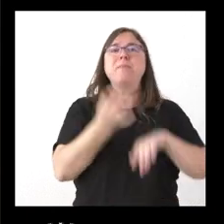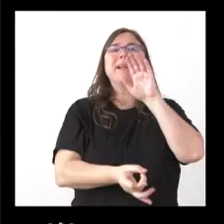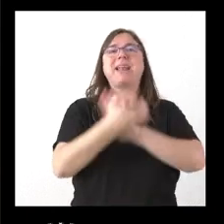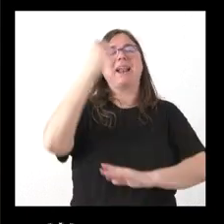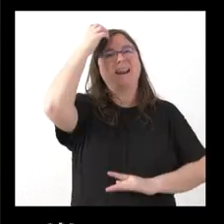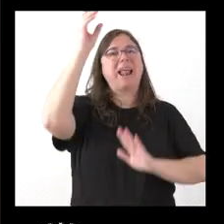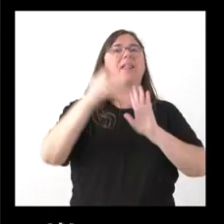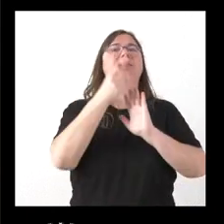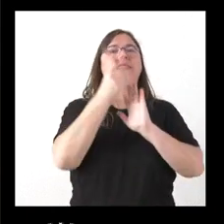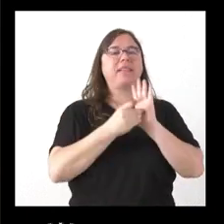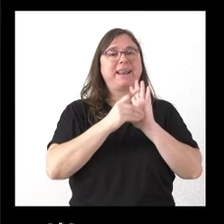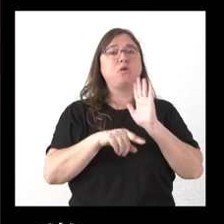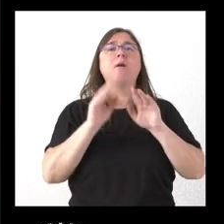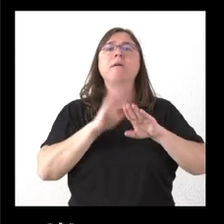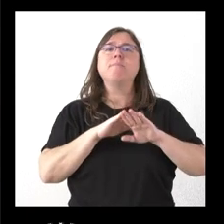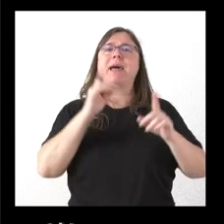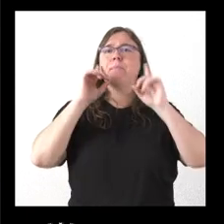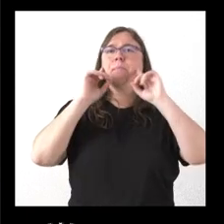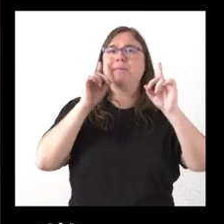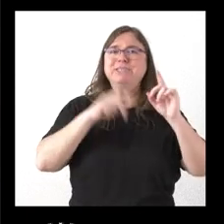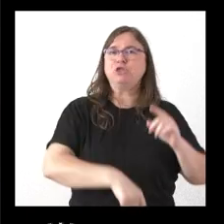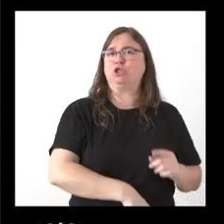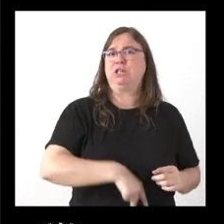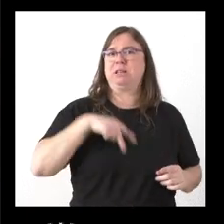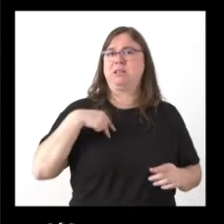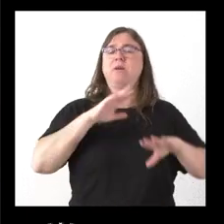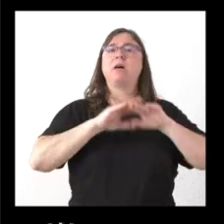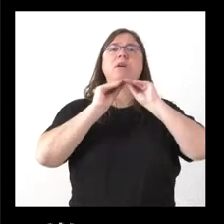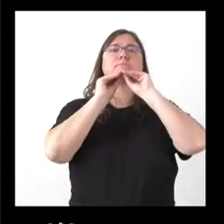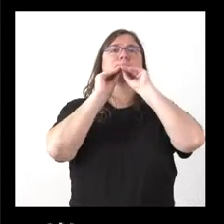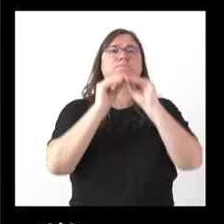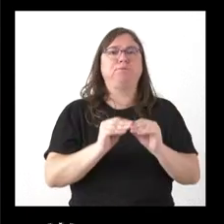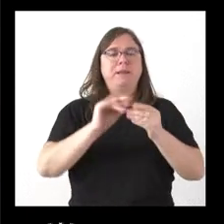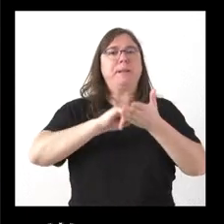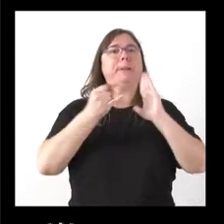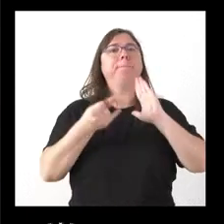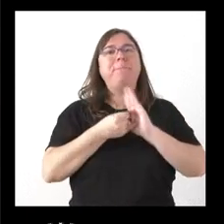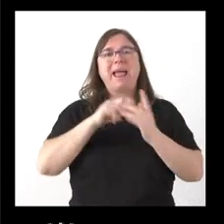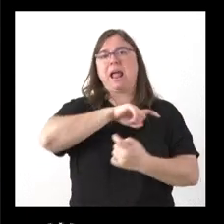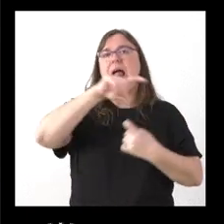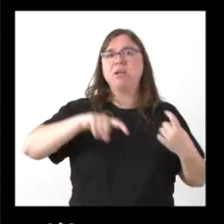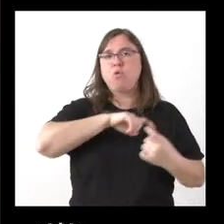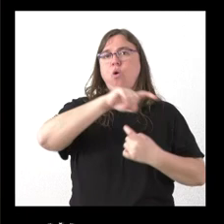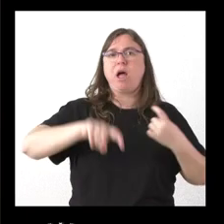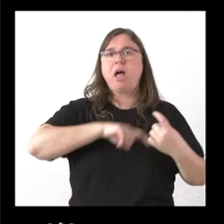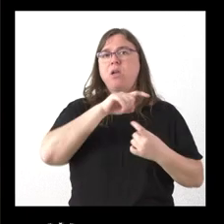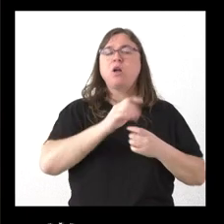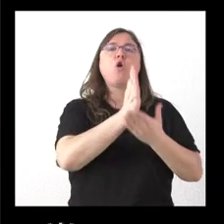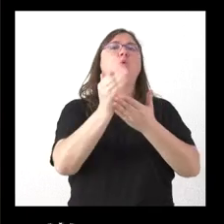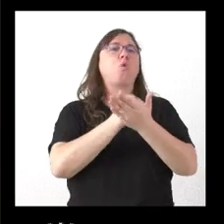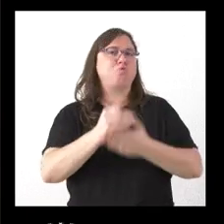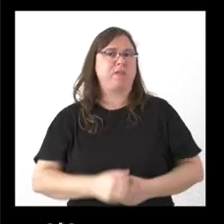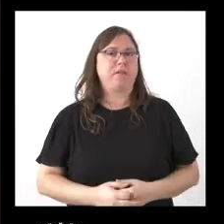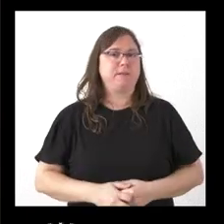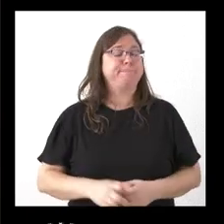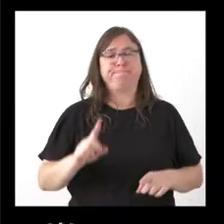de las directrices y las previsiones generales para elaborar planes anuales por parte de las unidades autónomas no